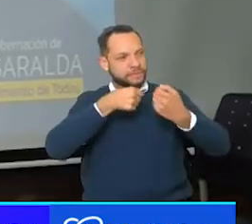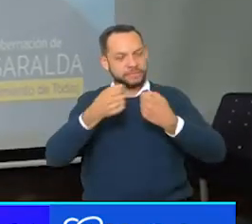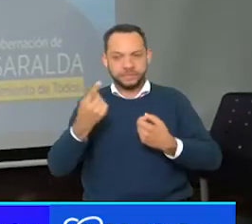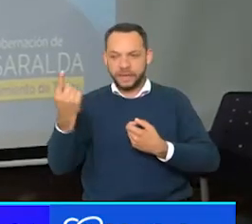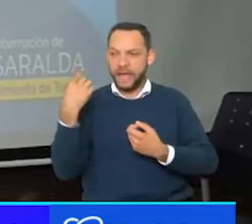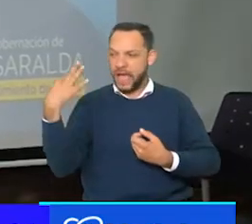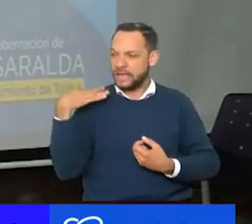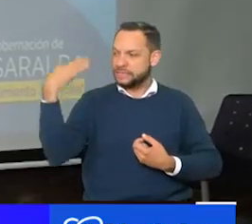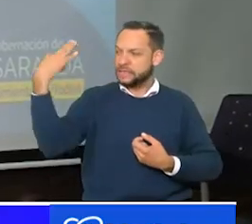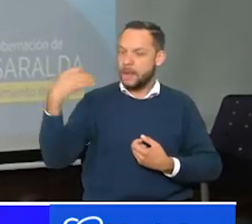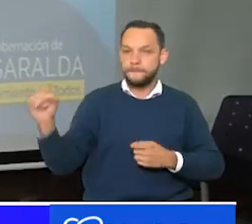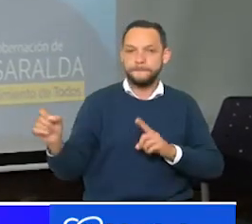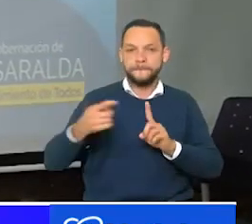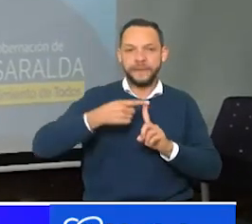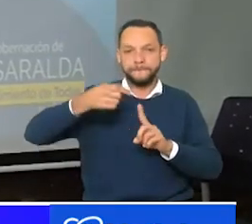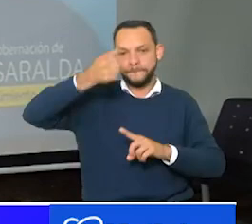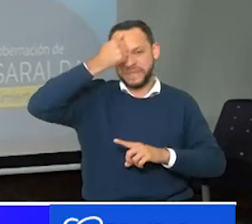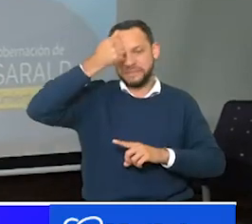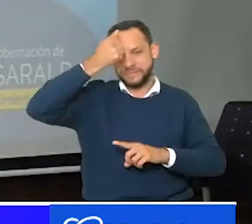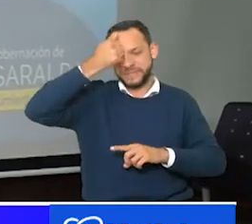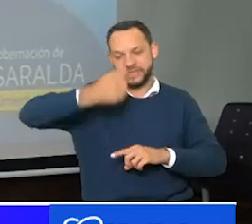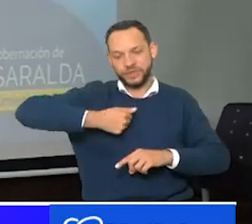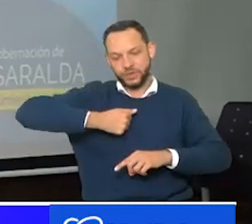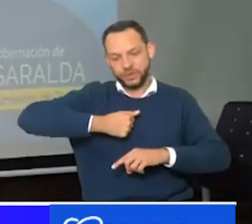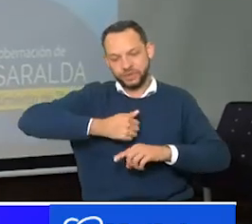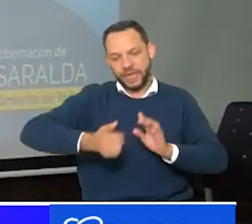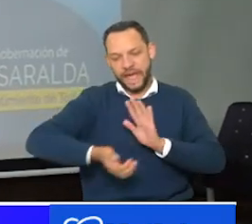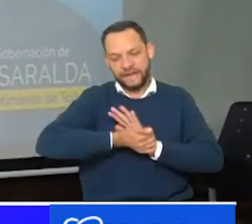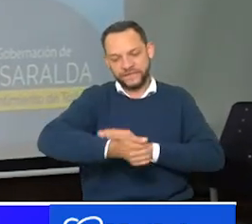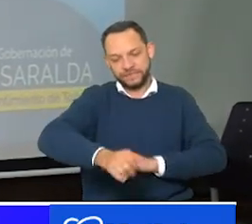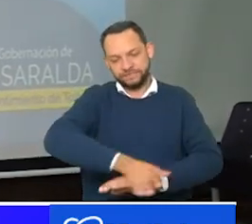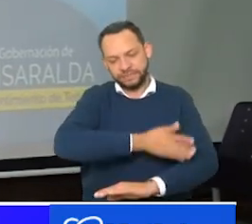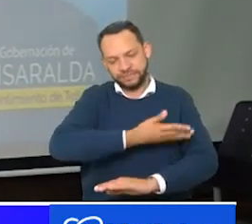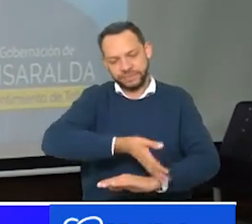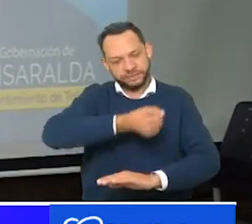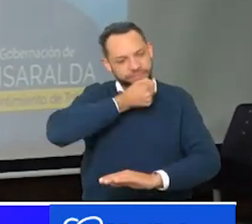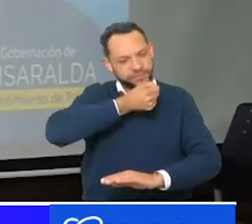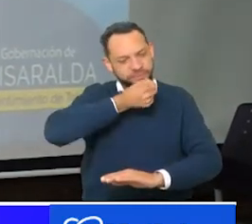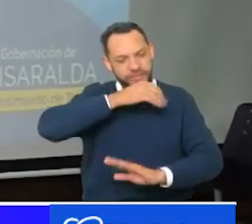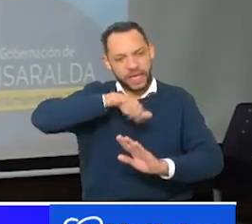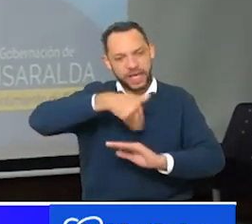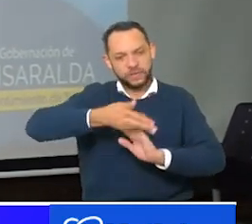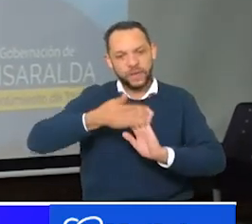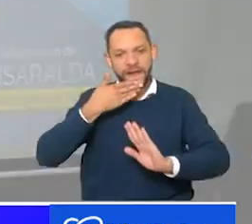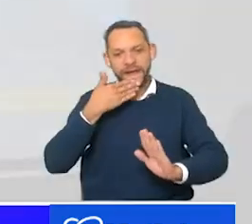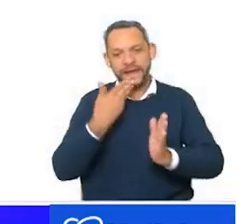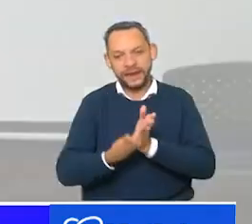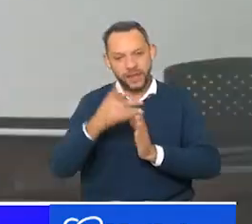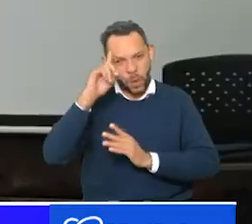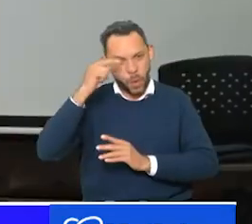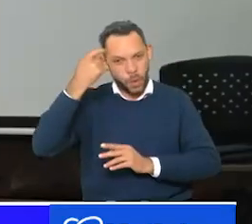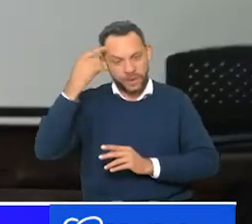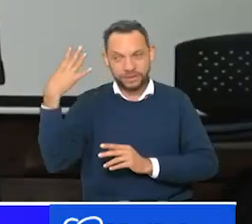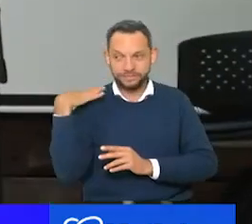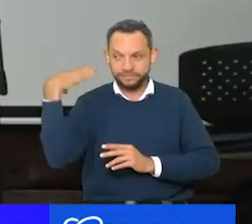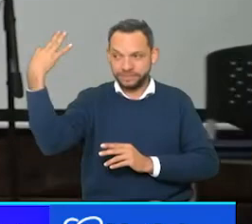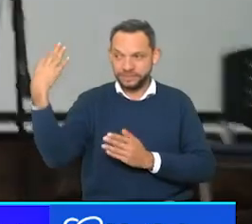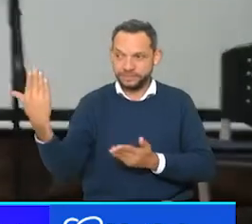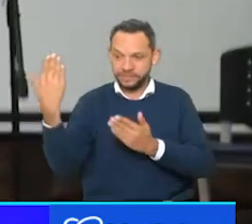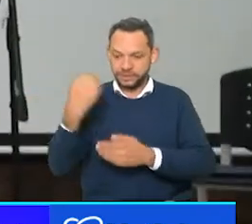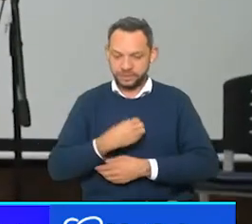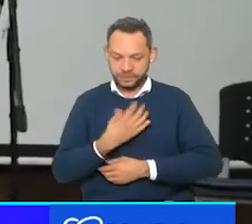primer lugar, concurso Mucho Talento, Cero Drogas. Quería agradecer mucho a la gobernación por esta gran oportunidad. Para esta